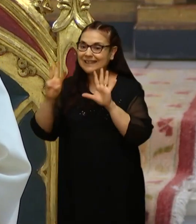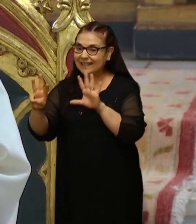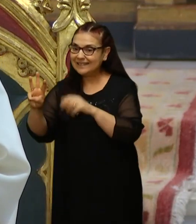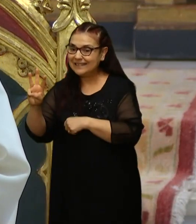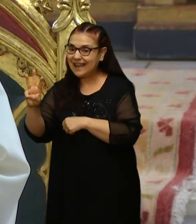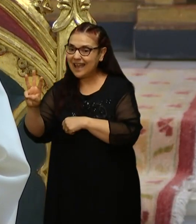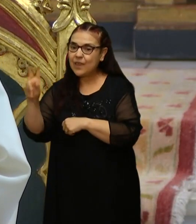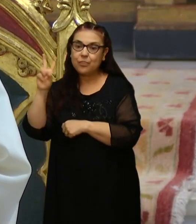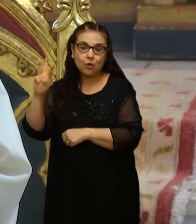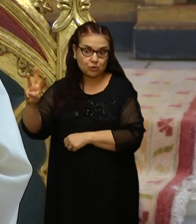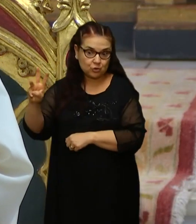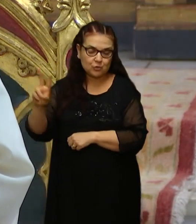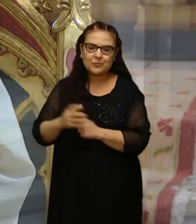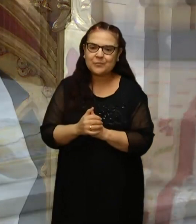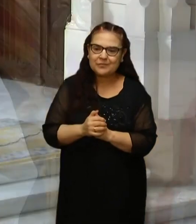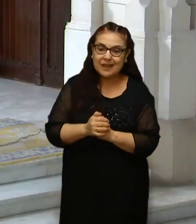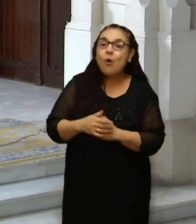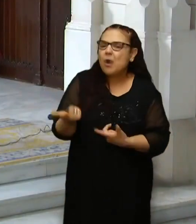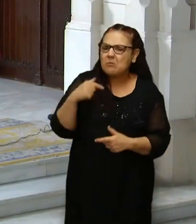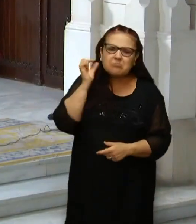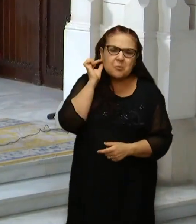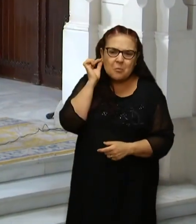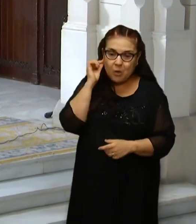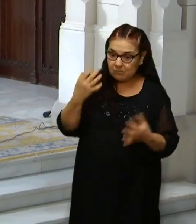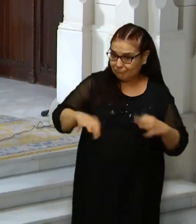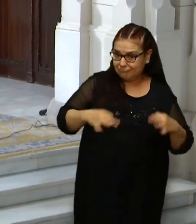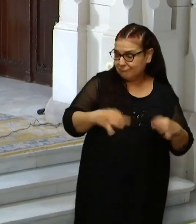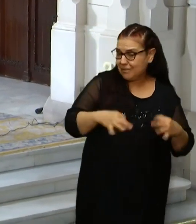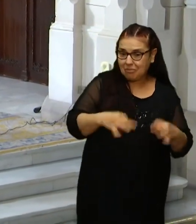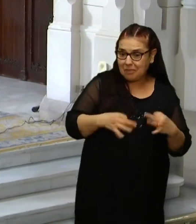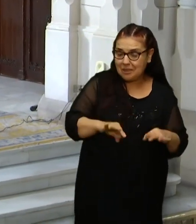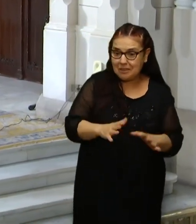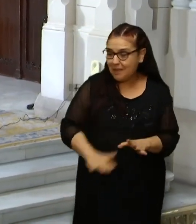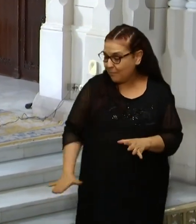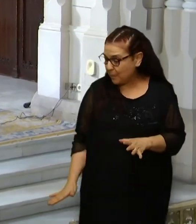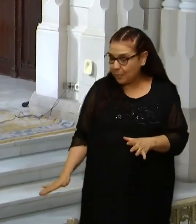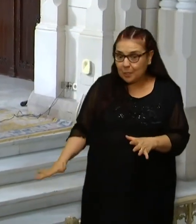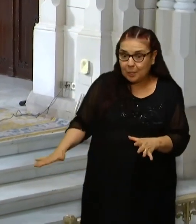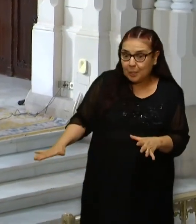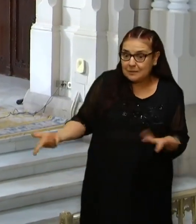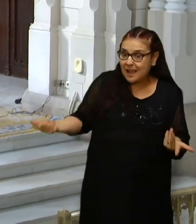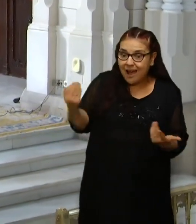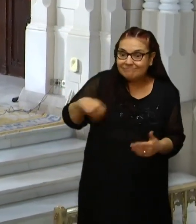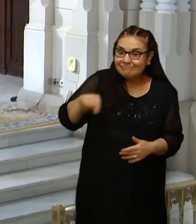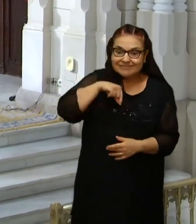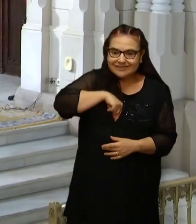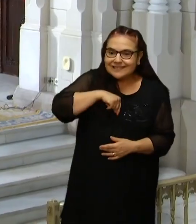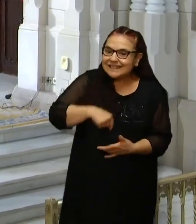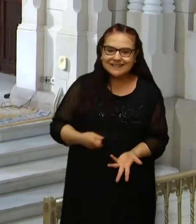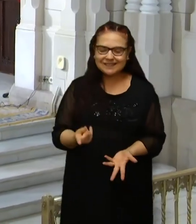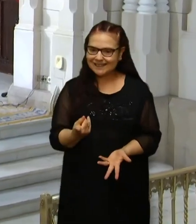modesta, pero que desde muy pequeña ya sintió la